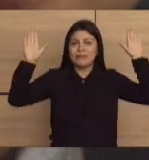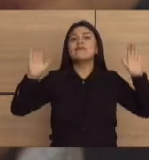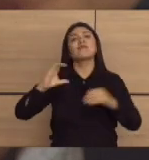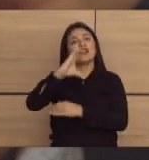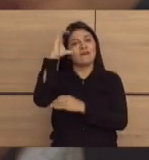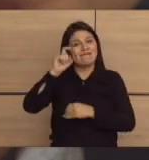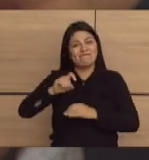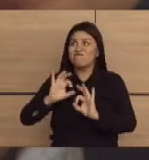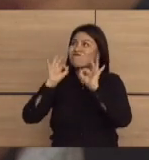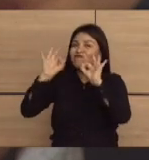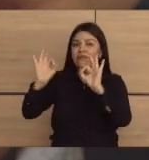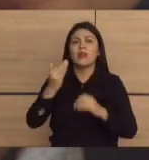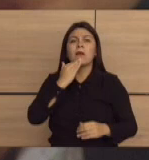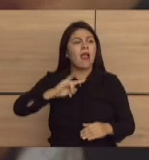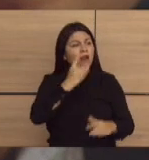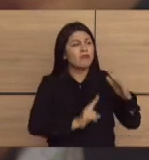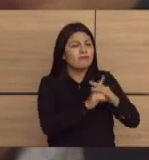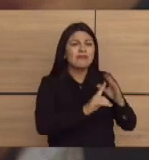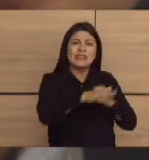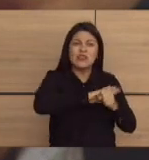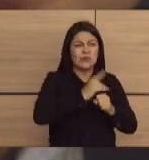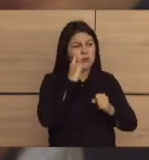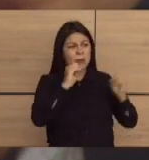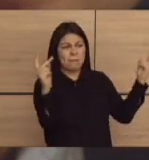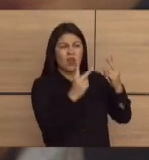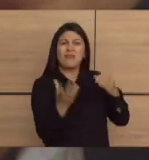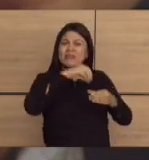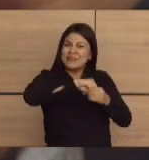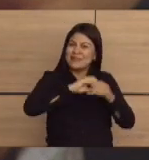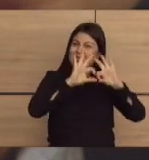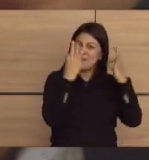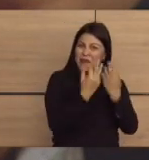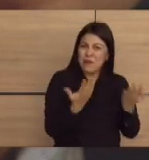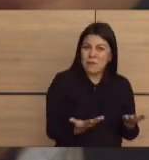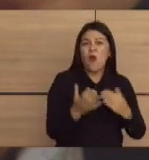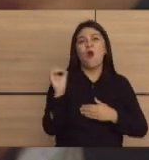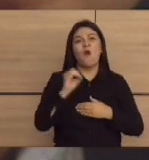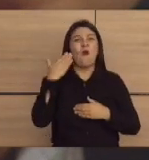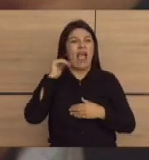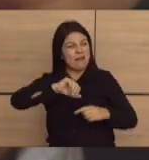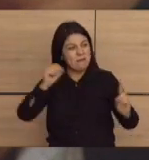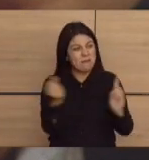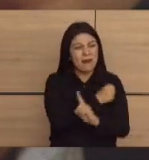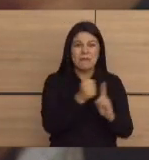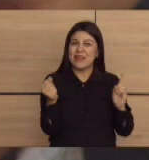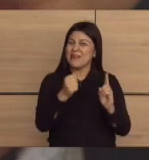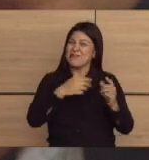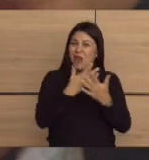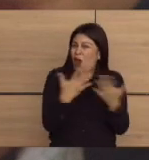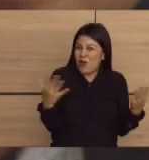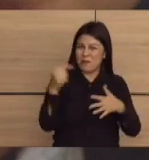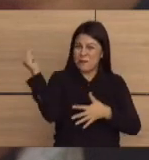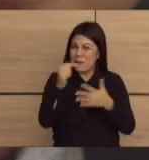Que entendamos que cuando se presentan incidentes de violencia doméstica o de violencia contra la mujer, no se trata